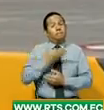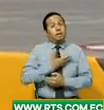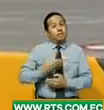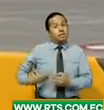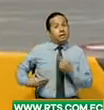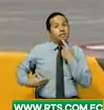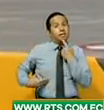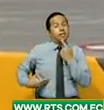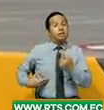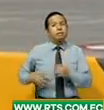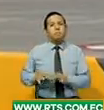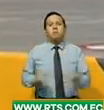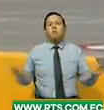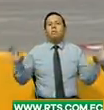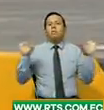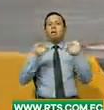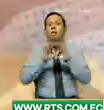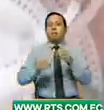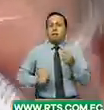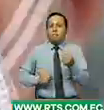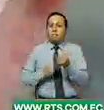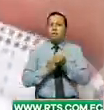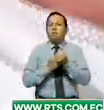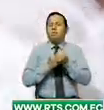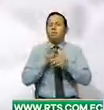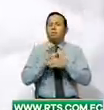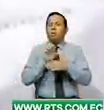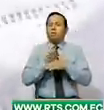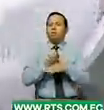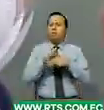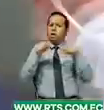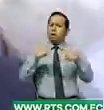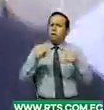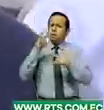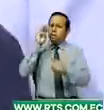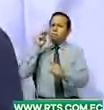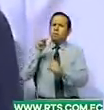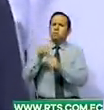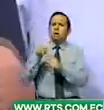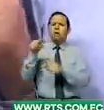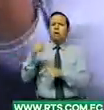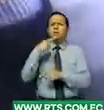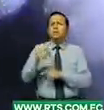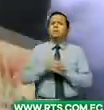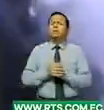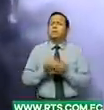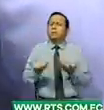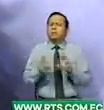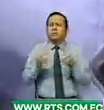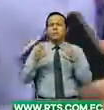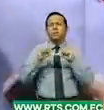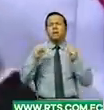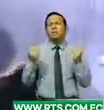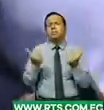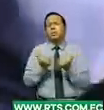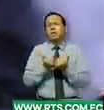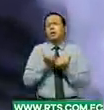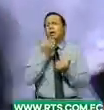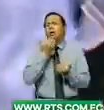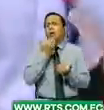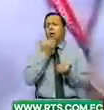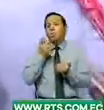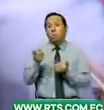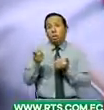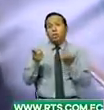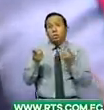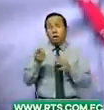suman a los intereses nacionales. El mensaje también es para la Asamblea, que con 75 votos se ha opuesto a la suscripción del convenio con el